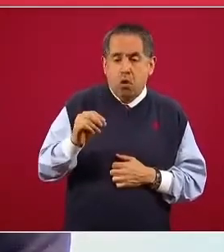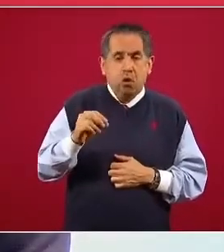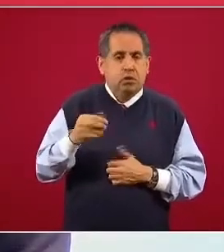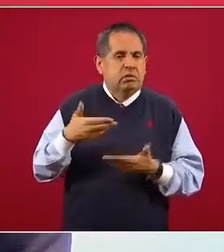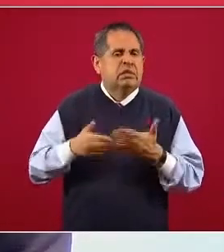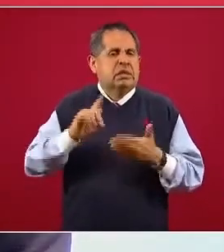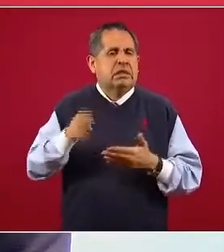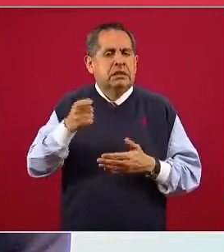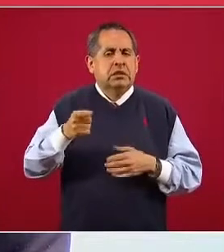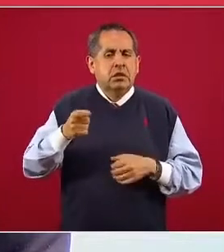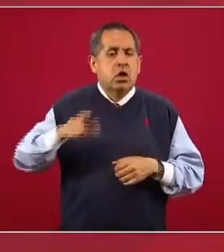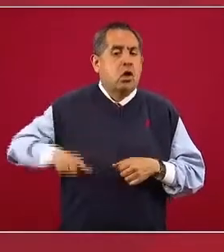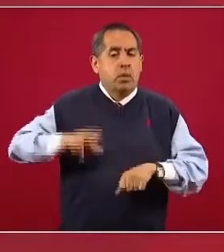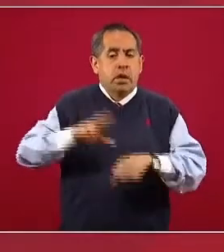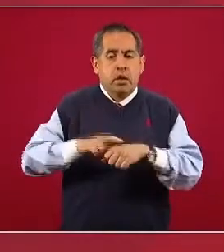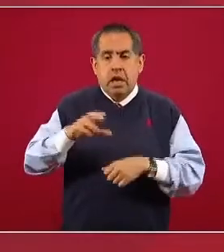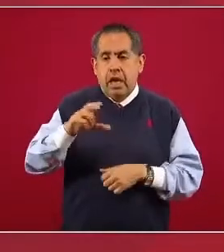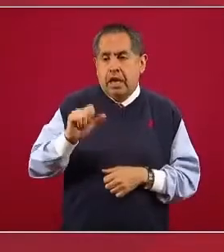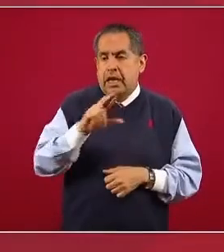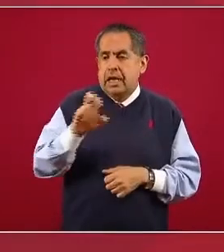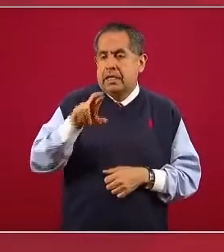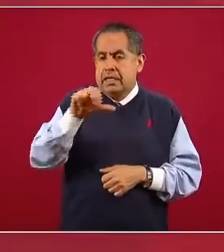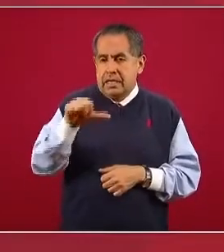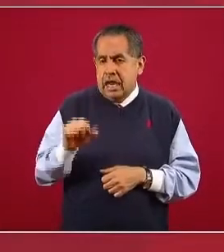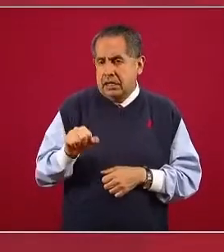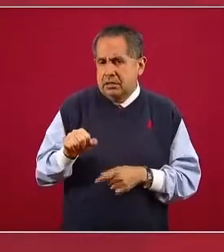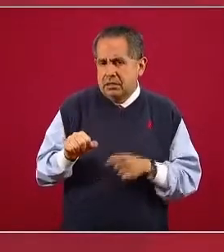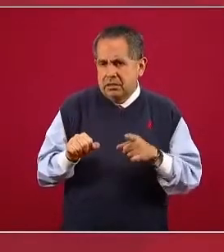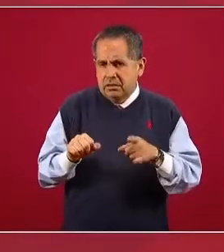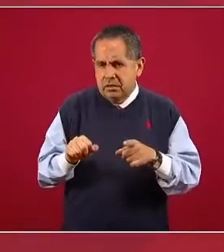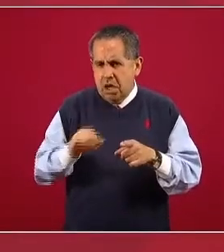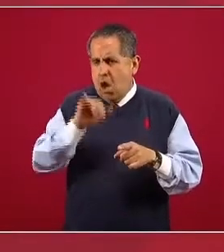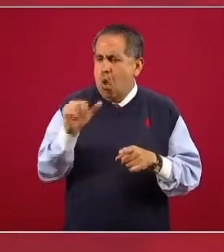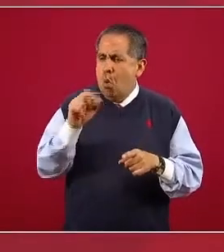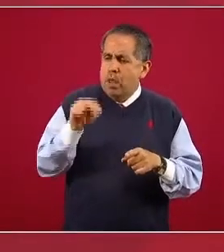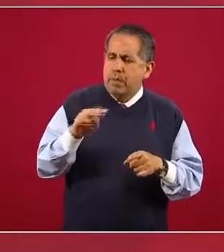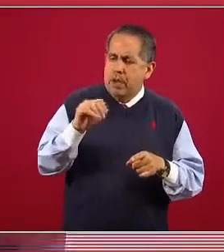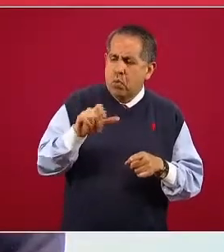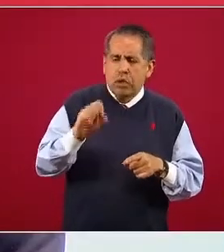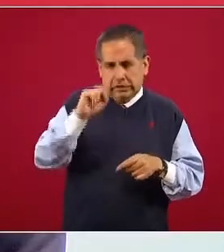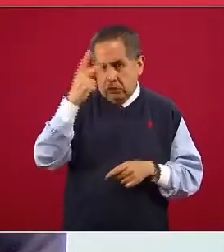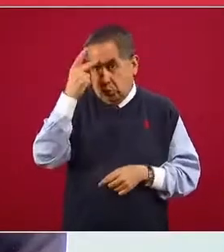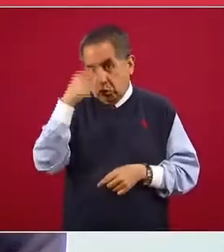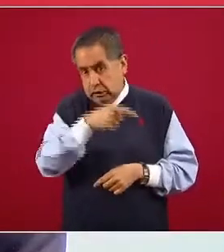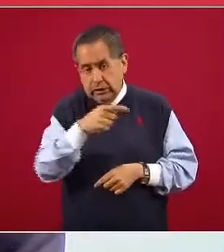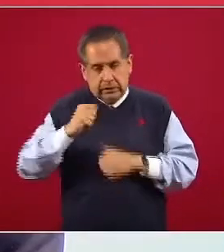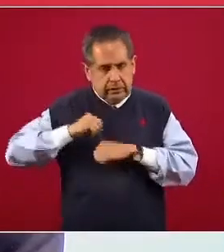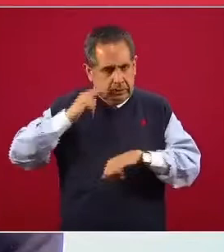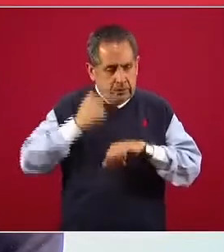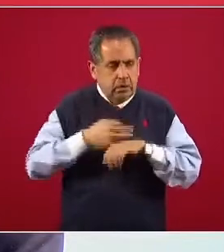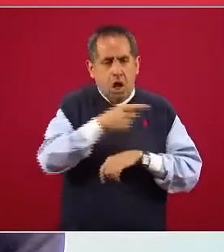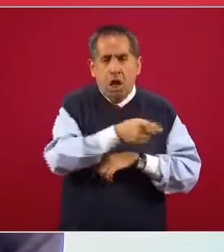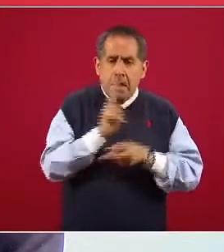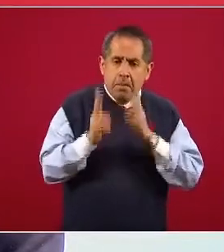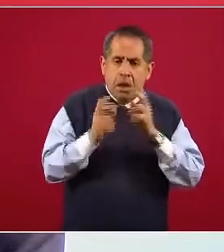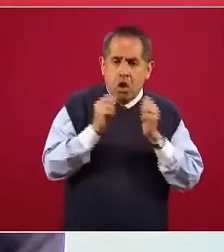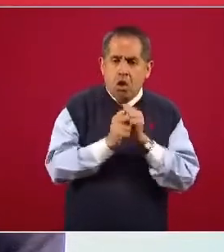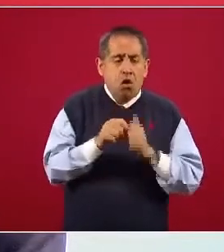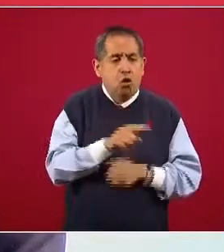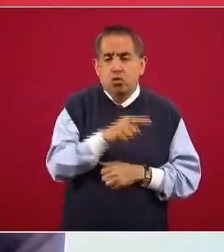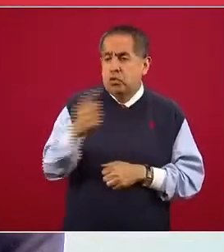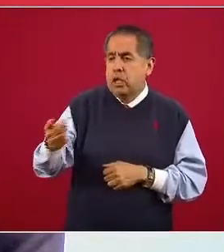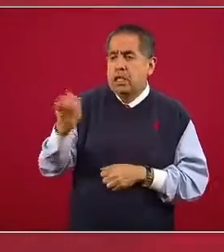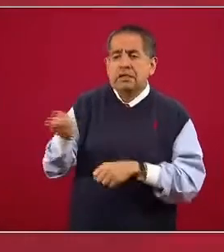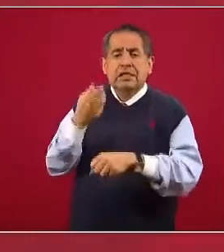en turno, que es el gobernador Carreras, Juan Manuel Carreras de San Luis Potosí, tuvo una conversación larga con